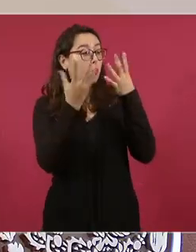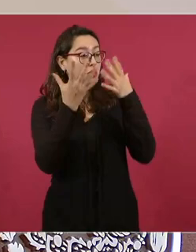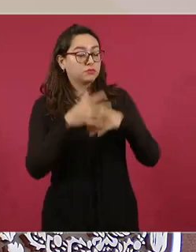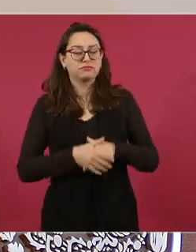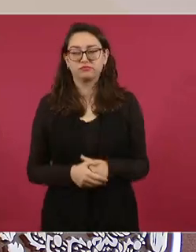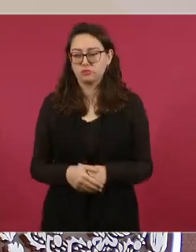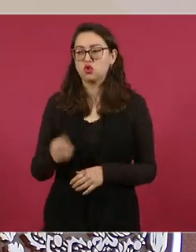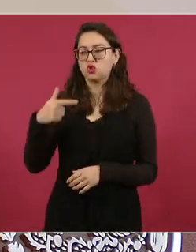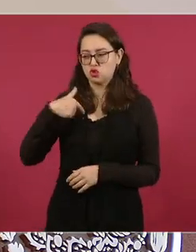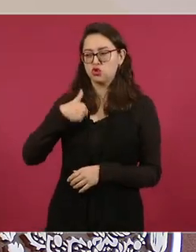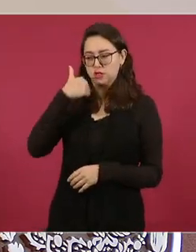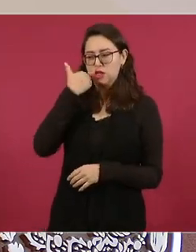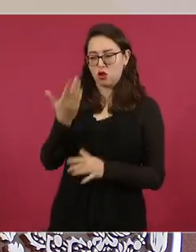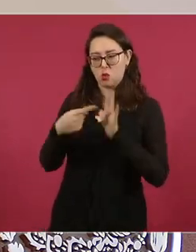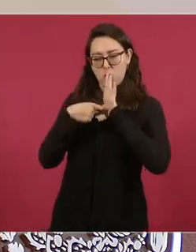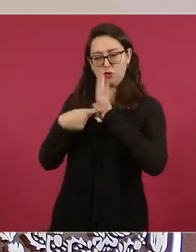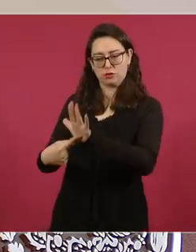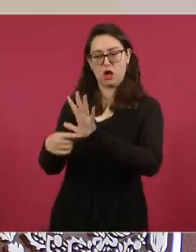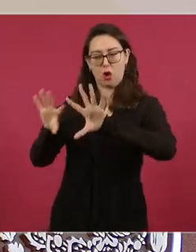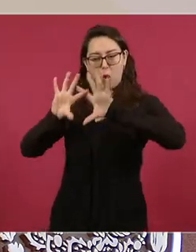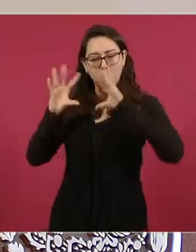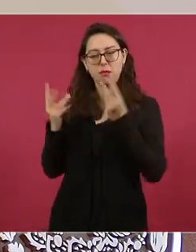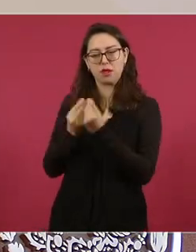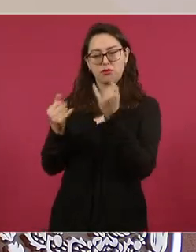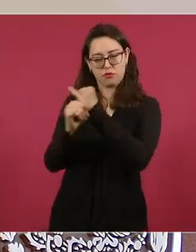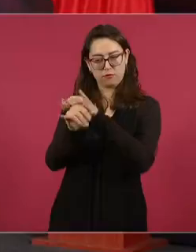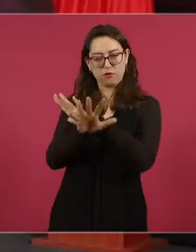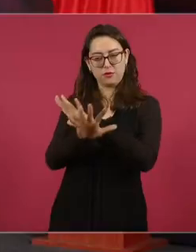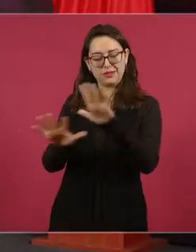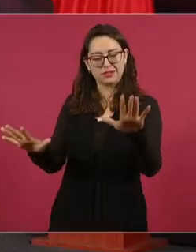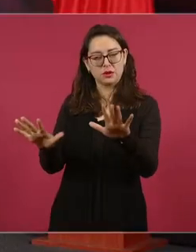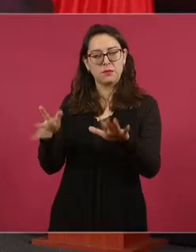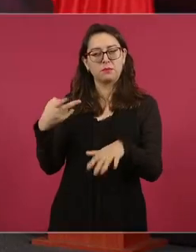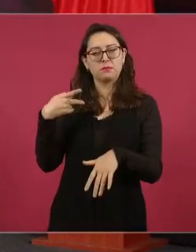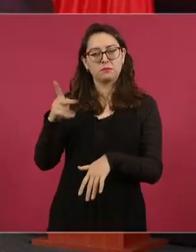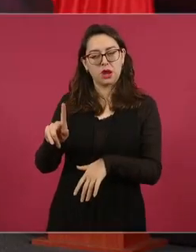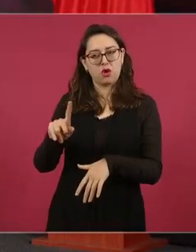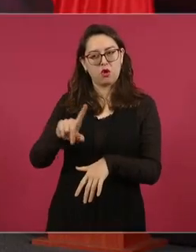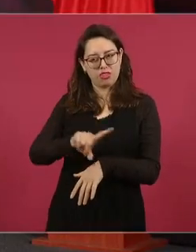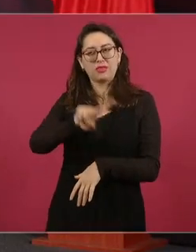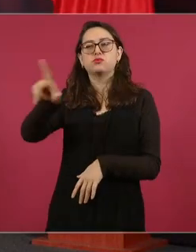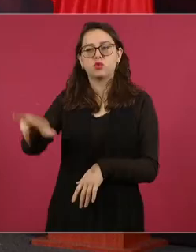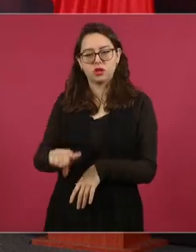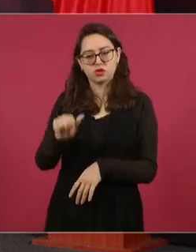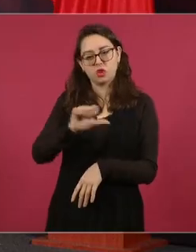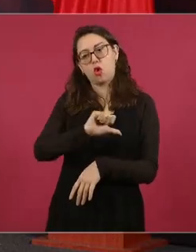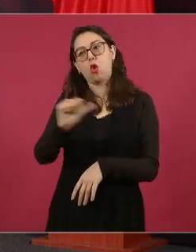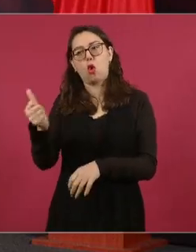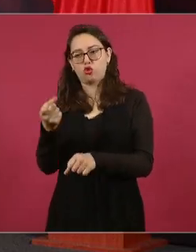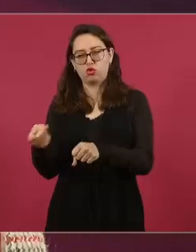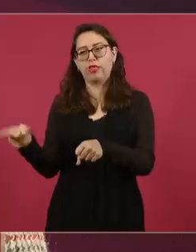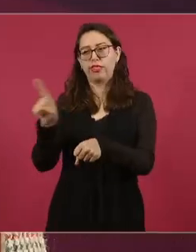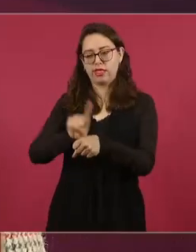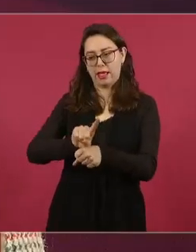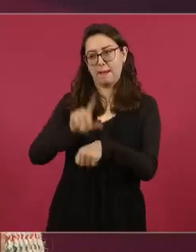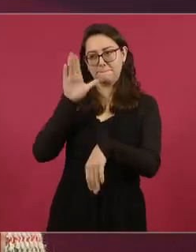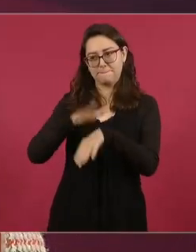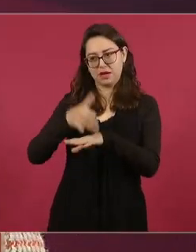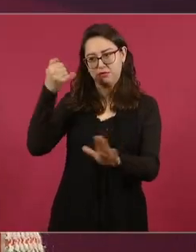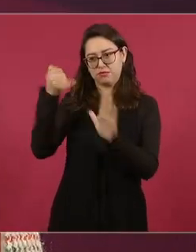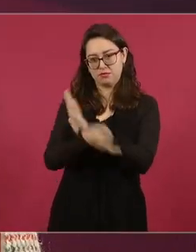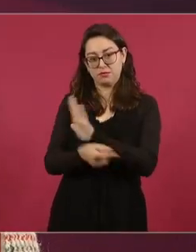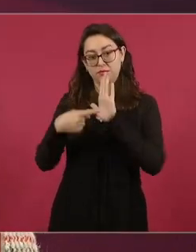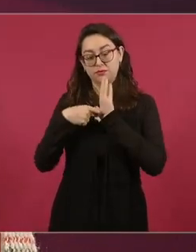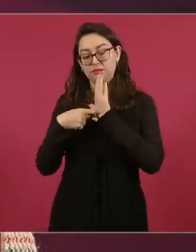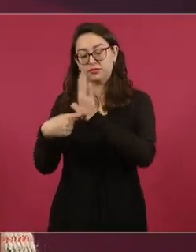nos permiten estos días, porque tienen que ver unos con fraudes a